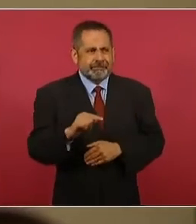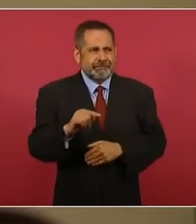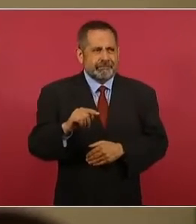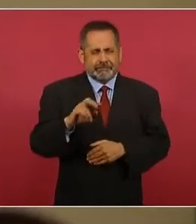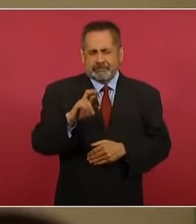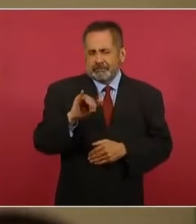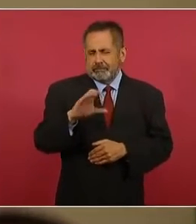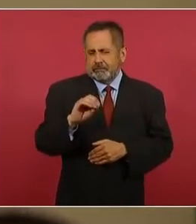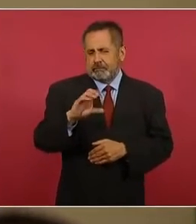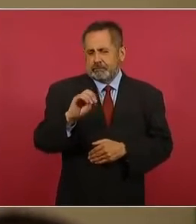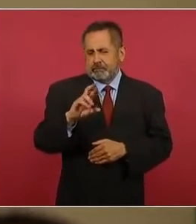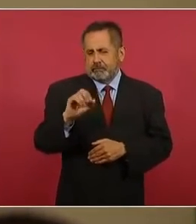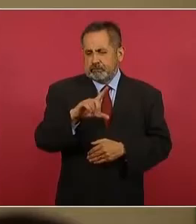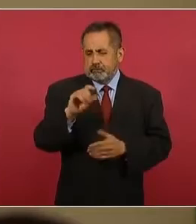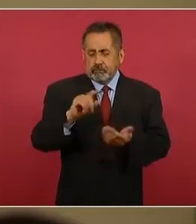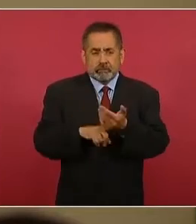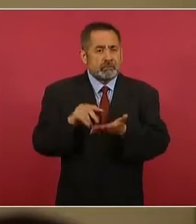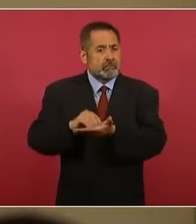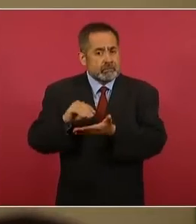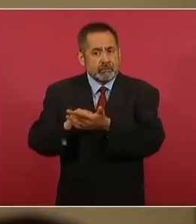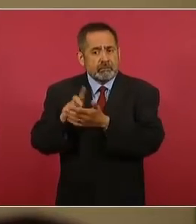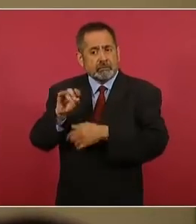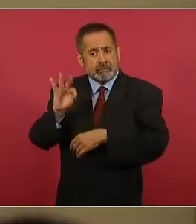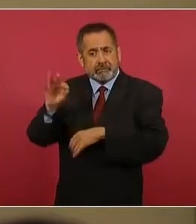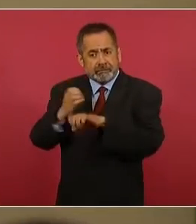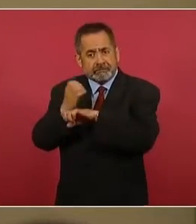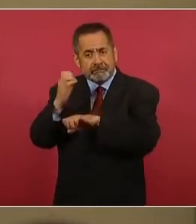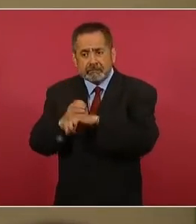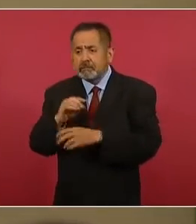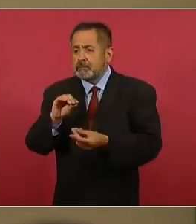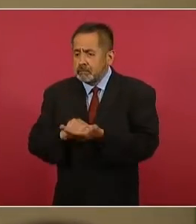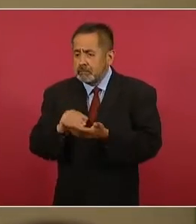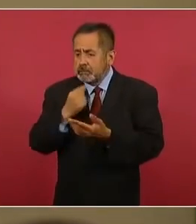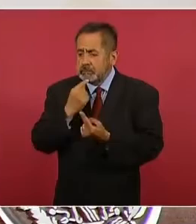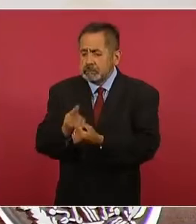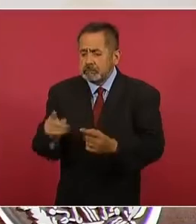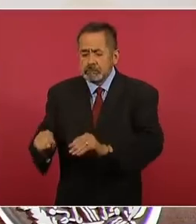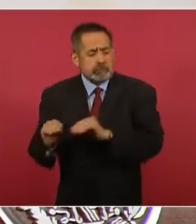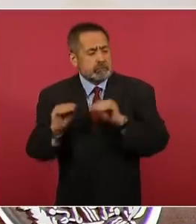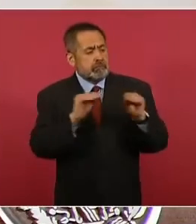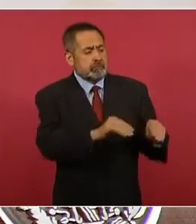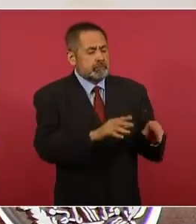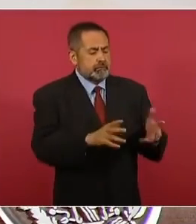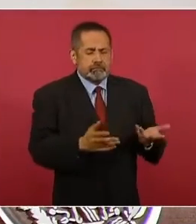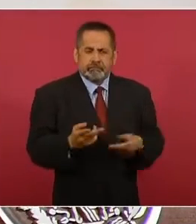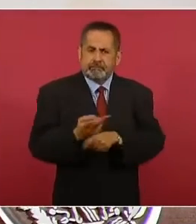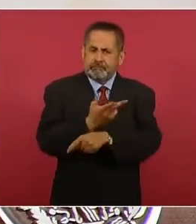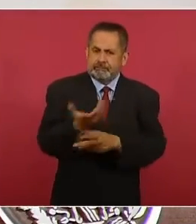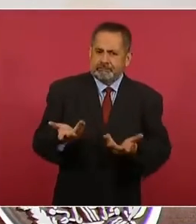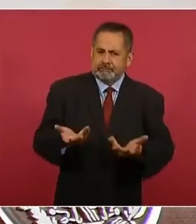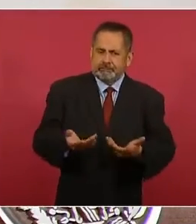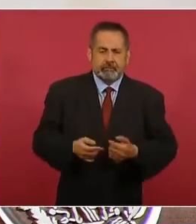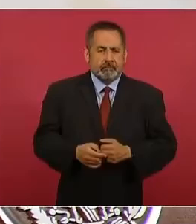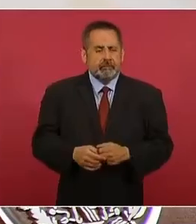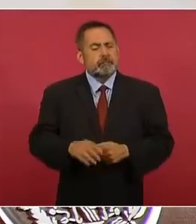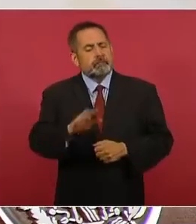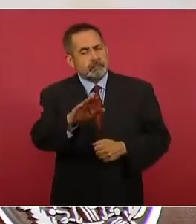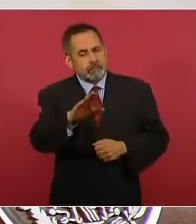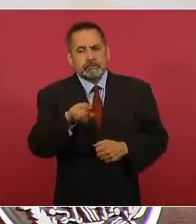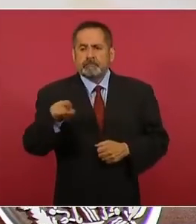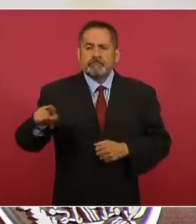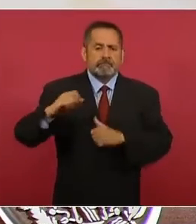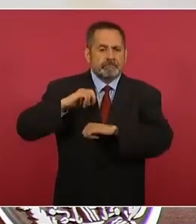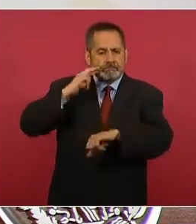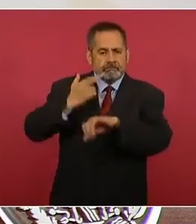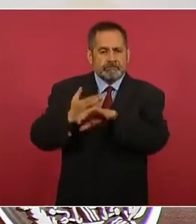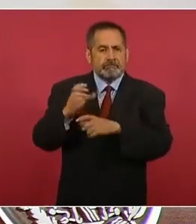siguen mandando los DIF estatales niños con estas condiciones de trata. Es la comisión encargada del tema